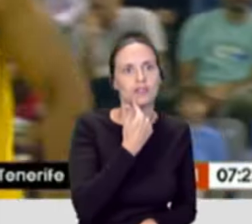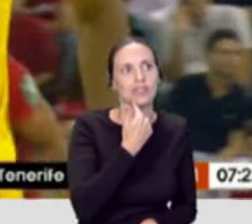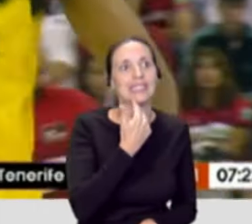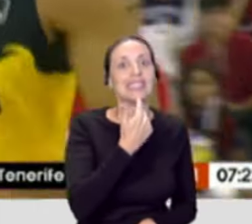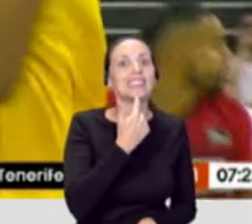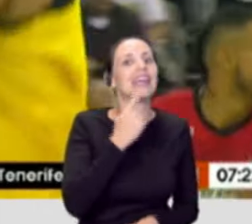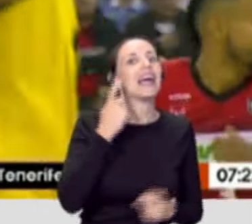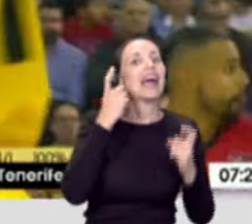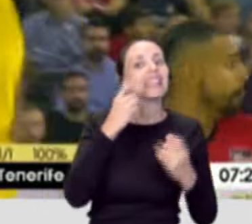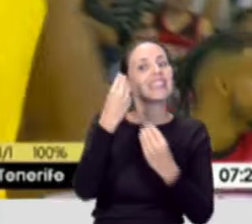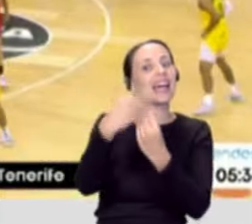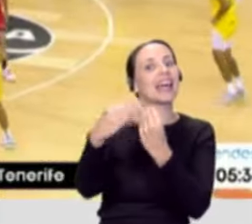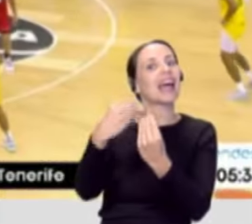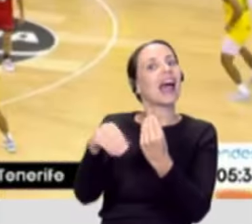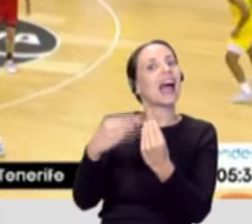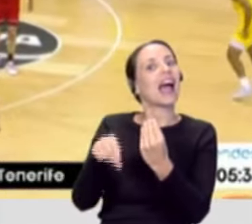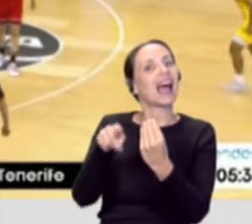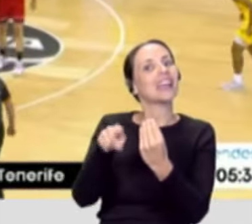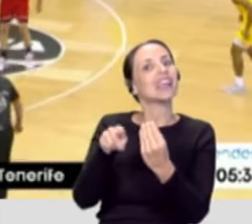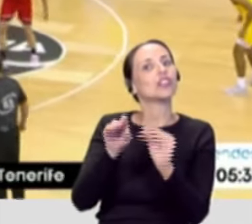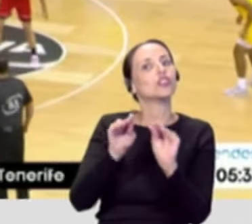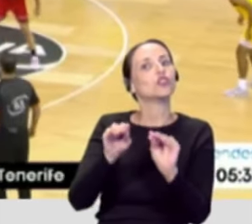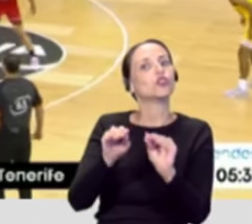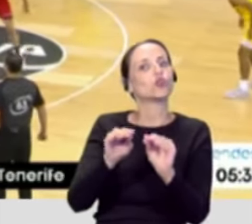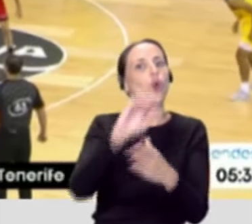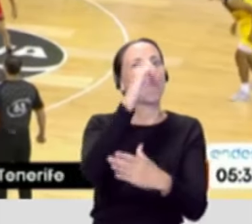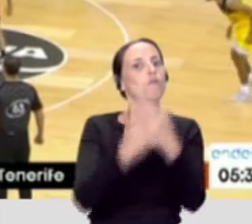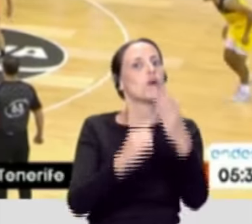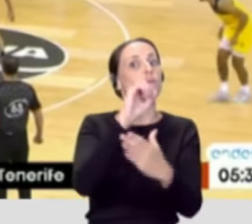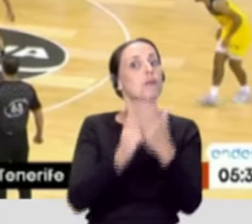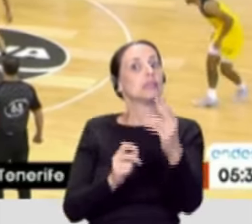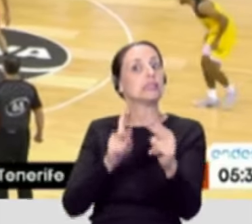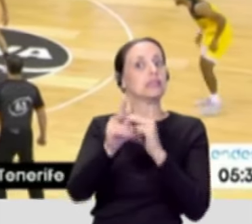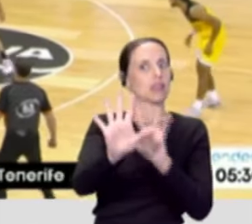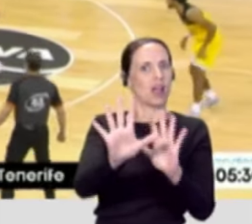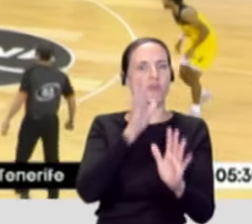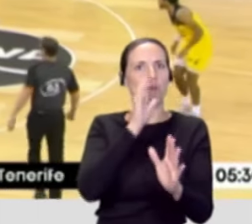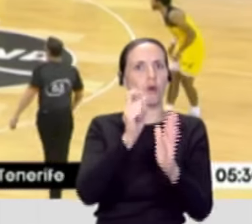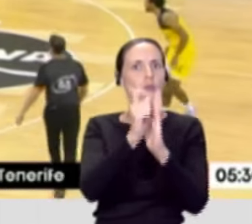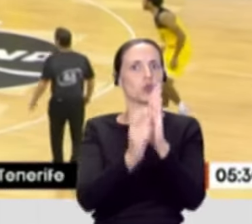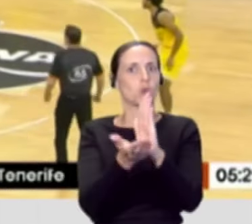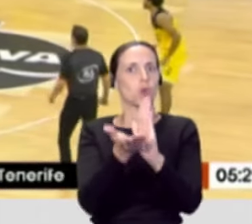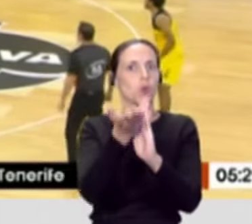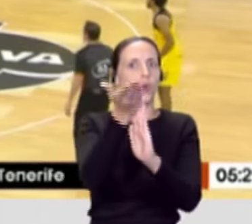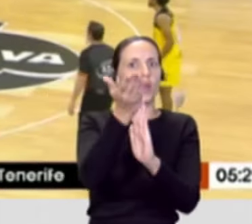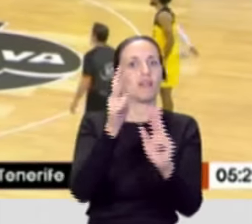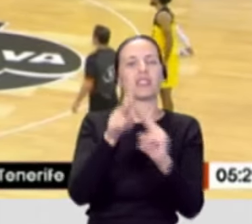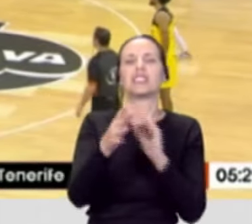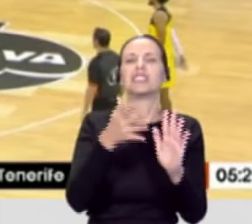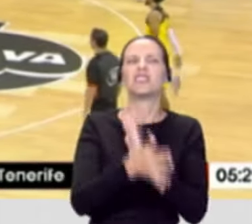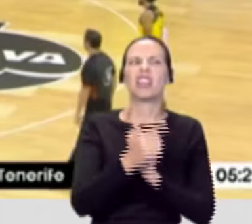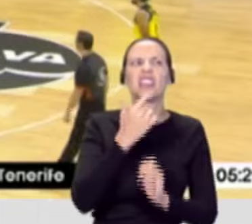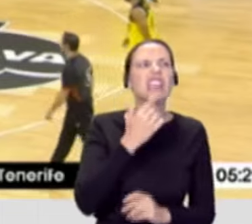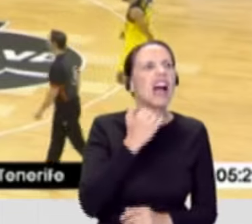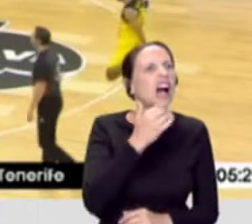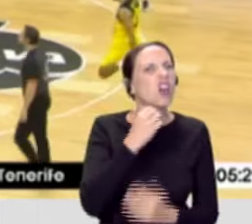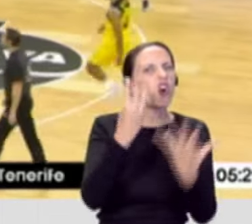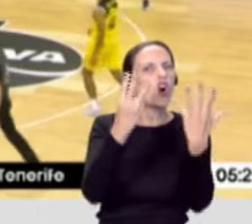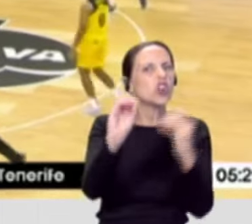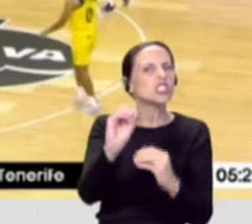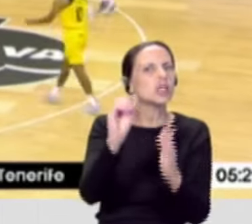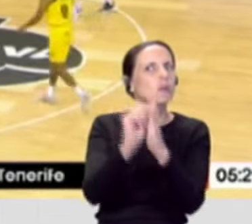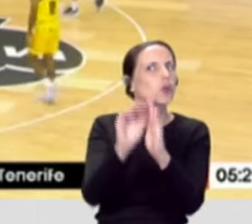Gran Canaria, no coja ese ritmo anotador, que no se les vaya demasiados puntos. Creo que le hablaba de dejarle por debajo de 80 al rival. Y vamos a ver, por